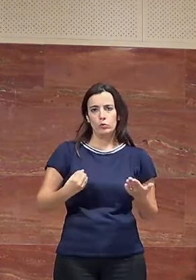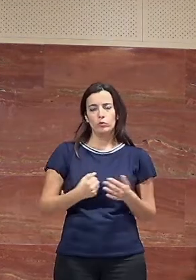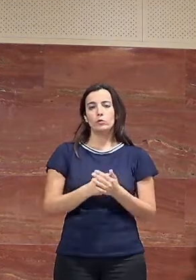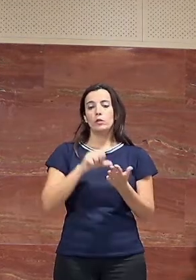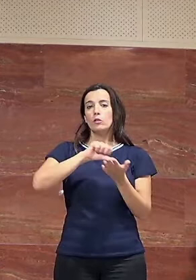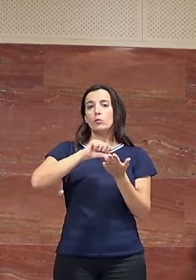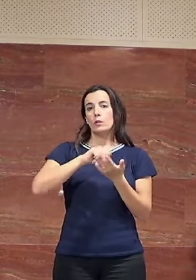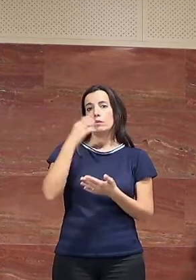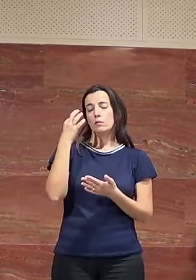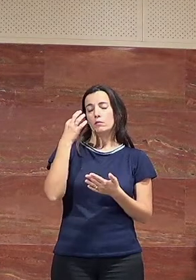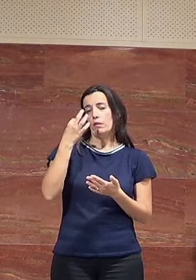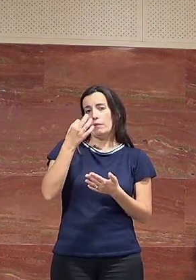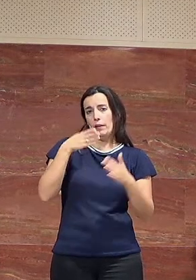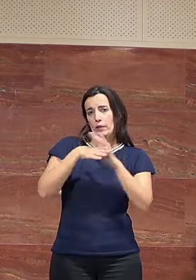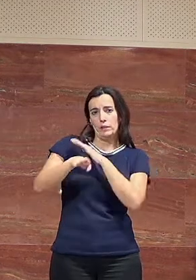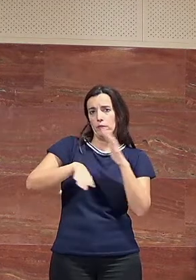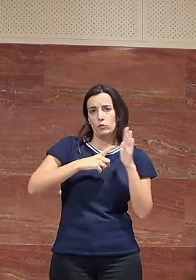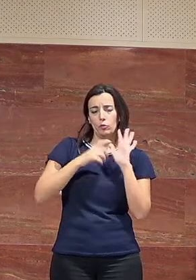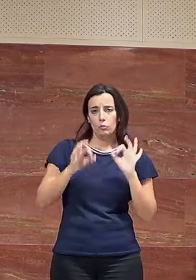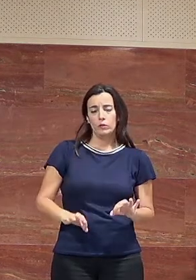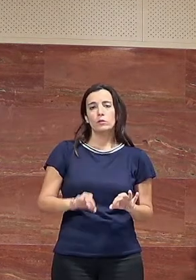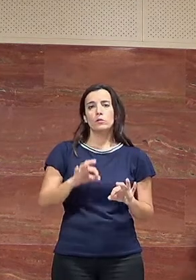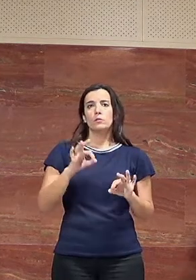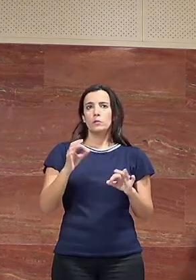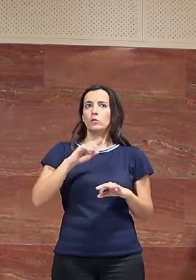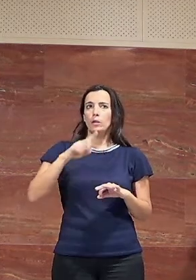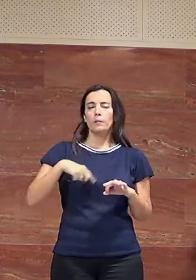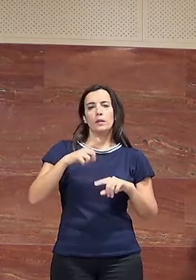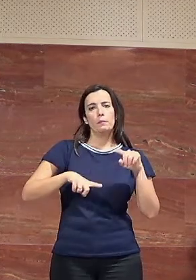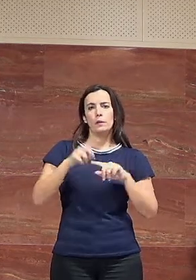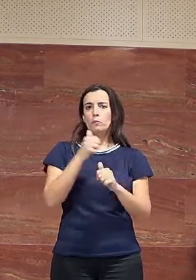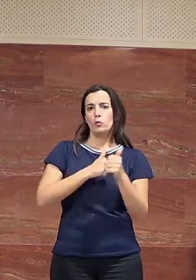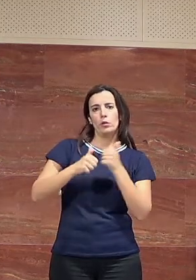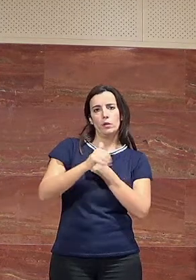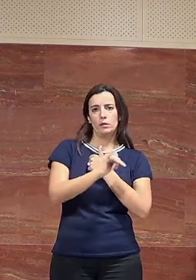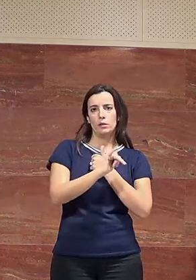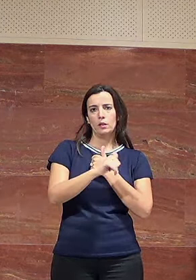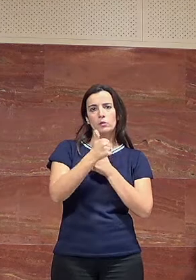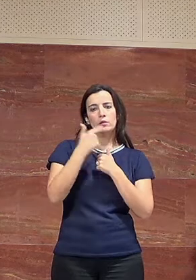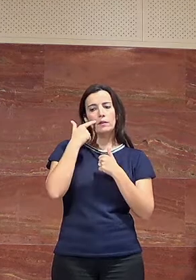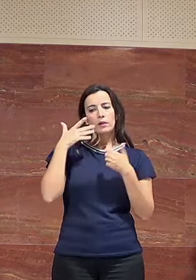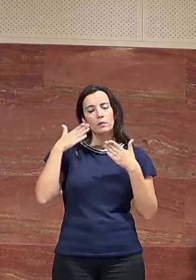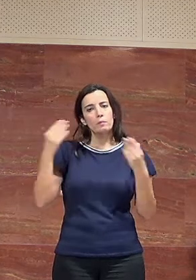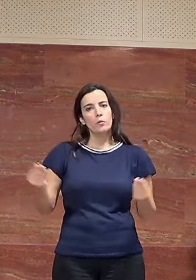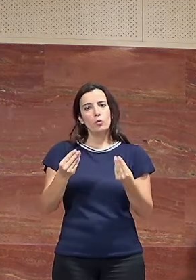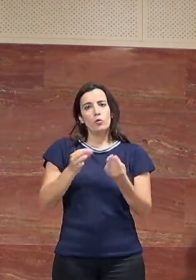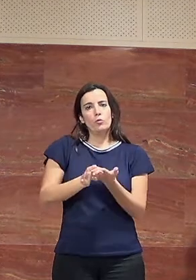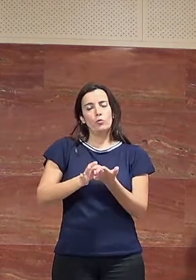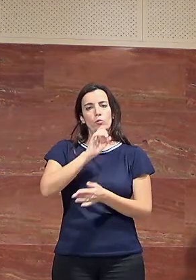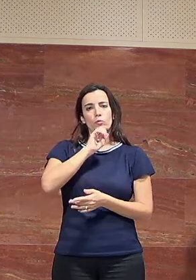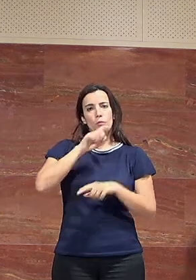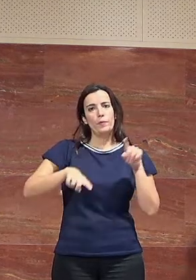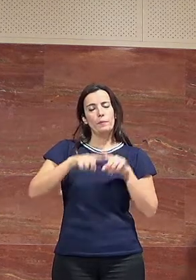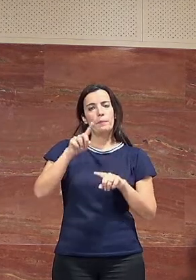pero parece que es imprescindible que exista una jerarquía y que podamos abordar la mejora de la ciudad a través de aproximaciones desde